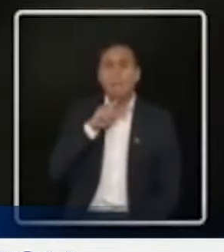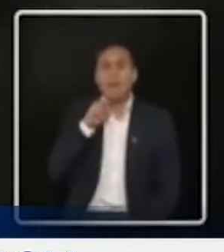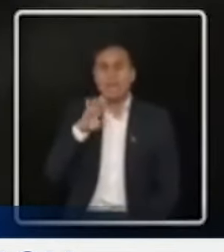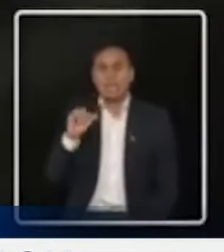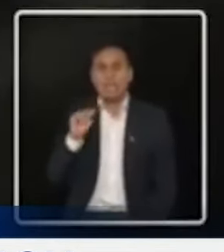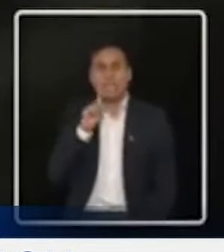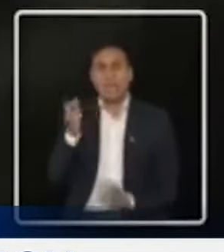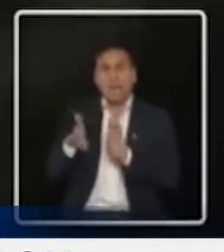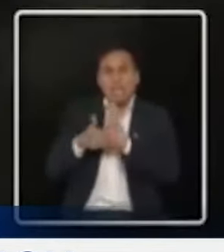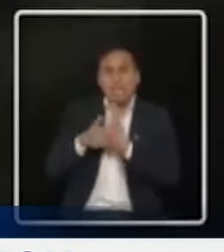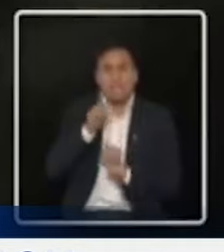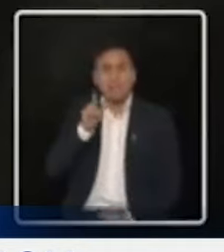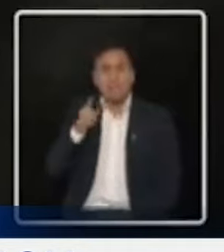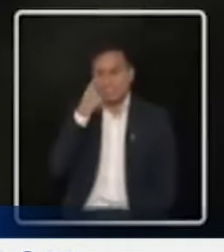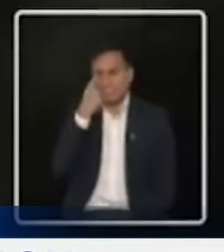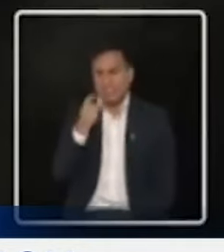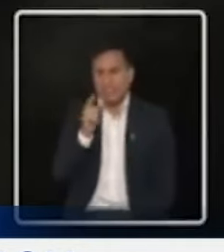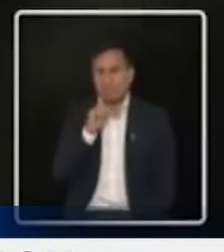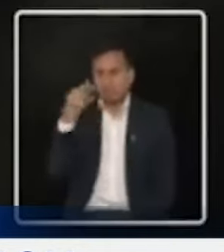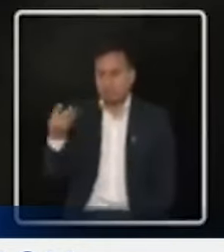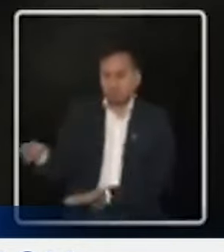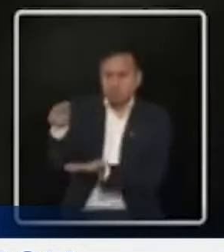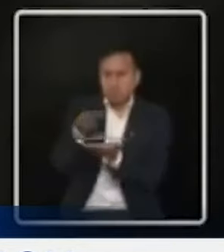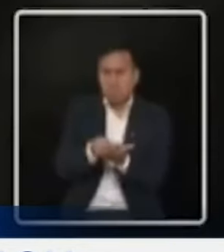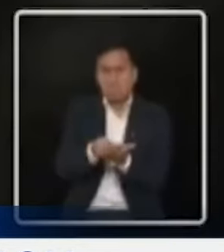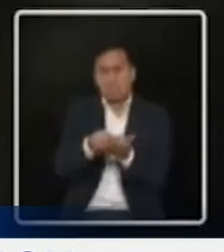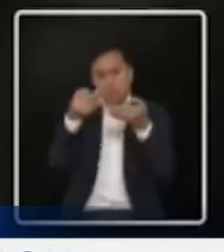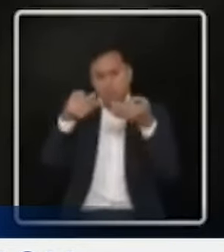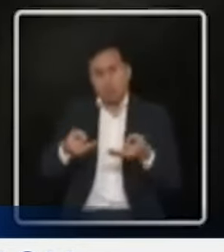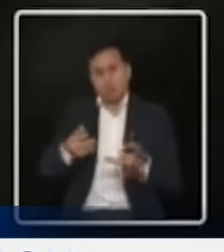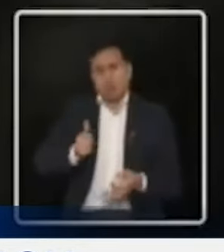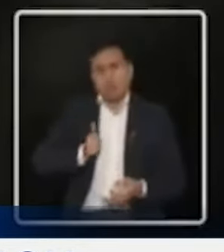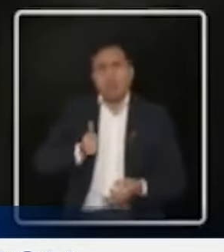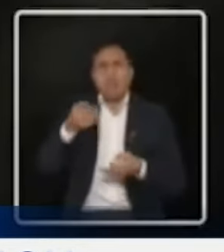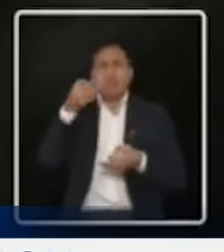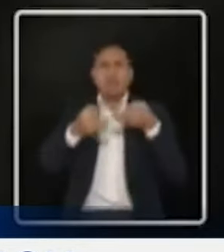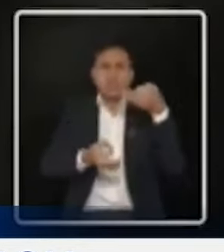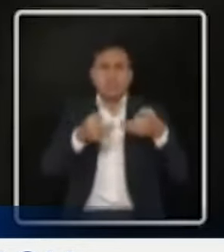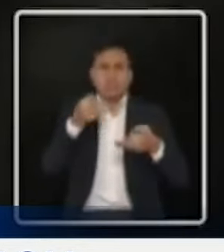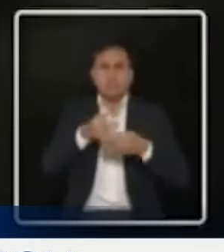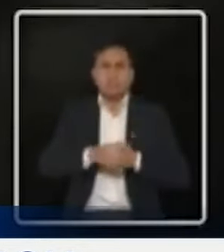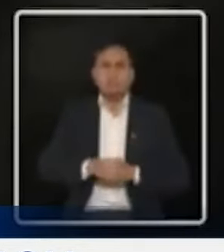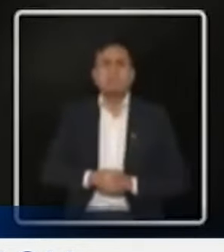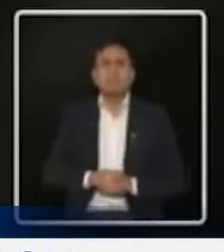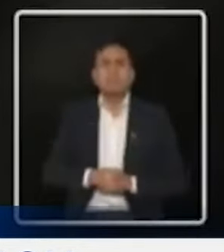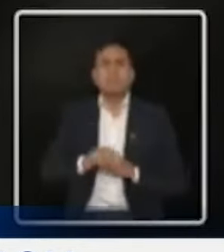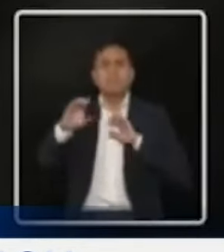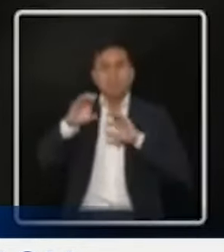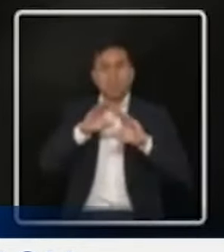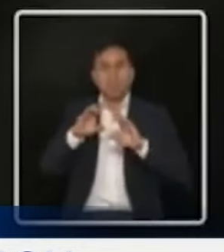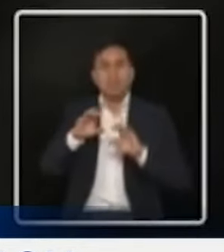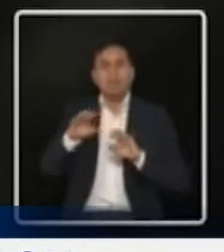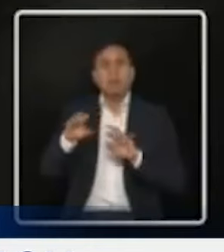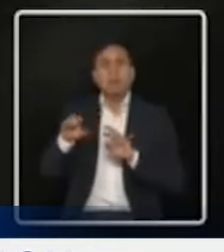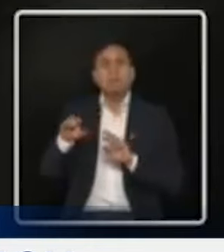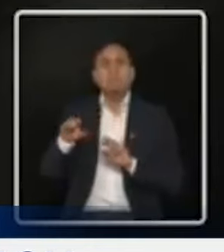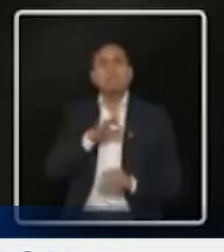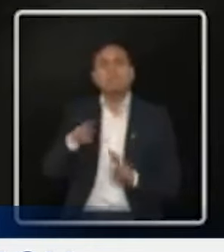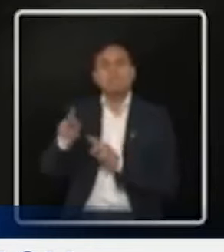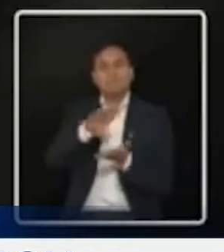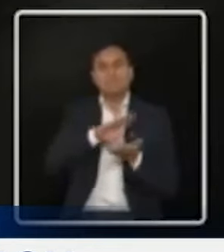tiene antecedentes serios, que los entregue en las instancias que corresponden y en la justicia, y que se comunique a través de Cancillería. Pero